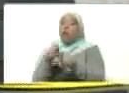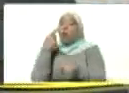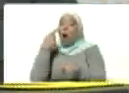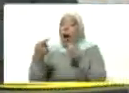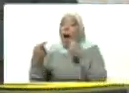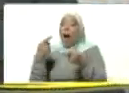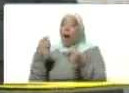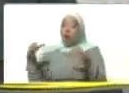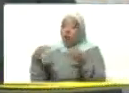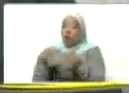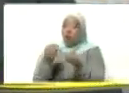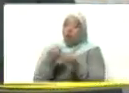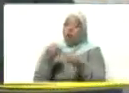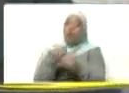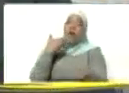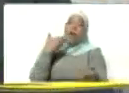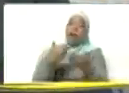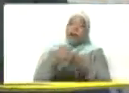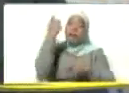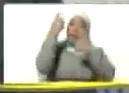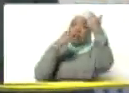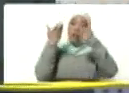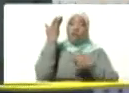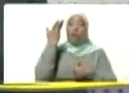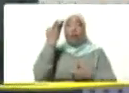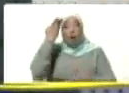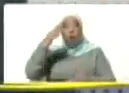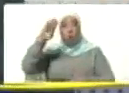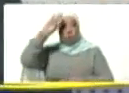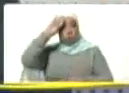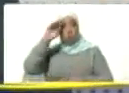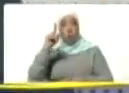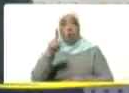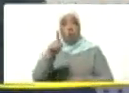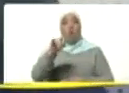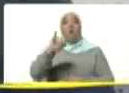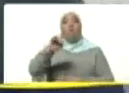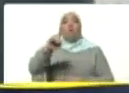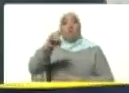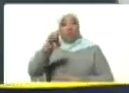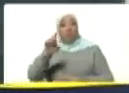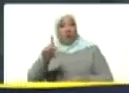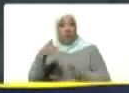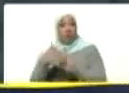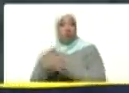Chavez. Gracias a Fidel y Chávez. Basically, básicamente,